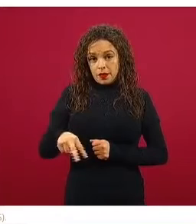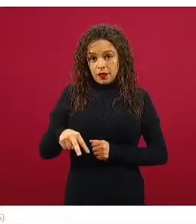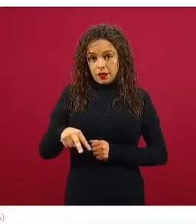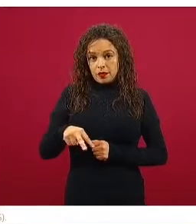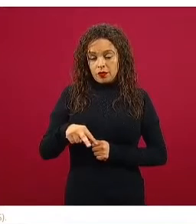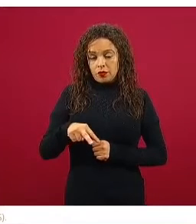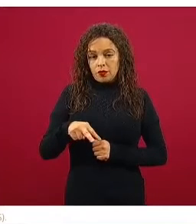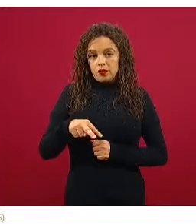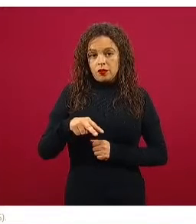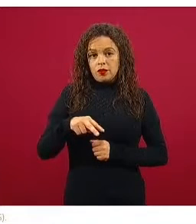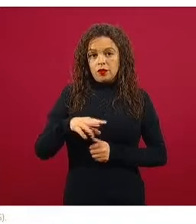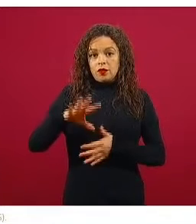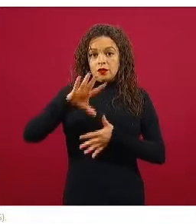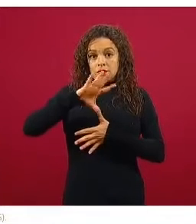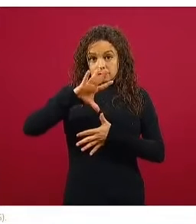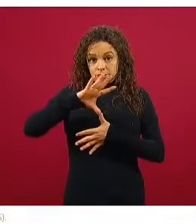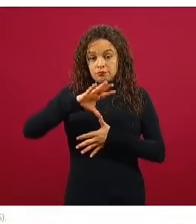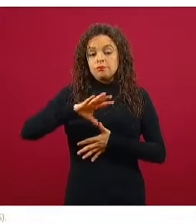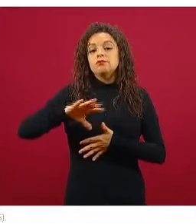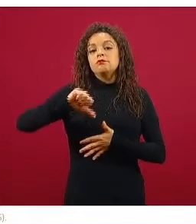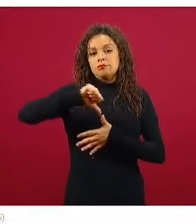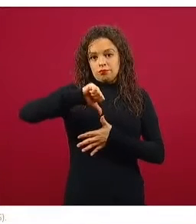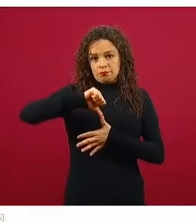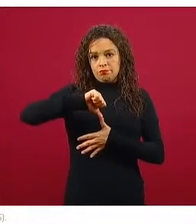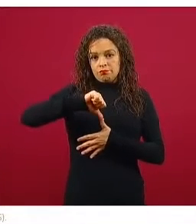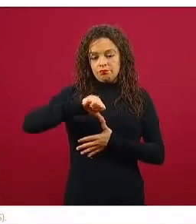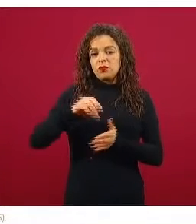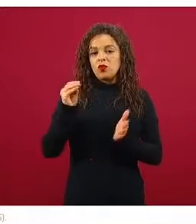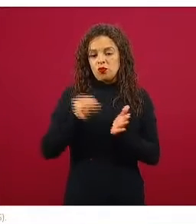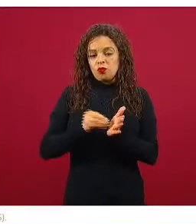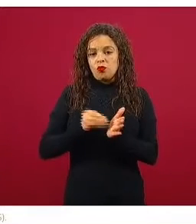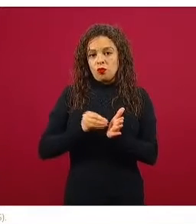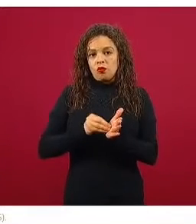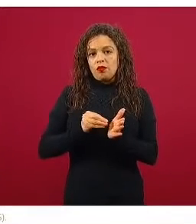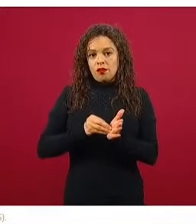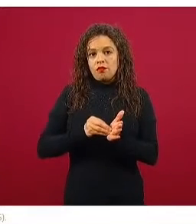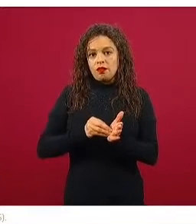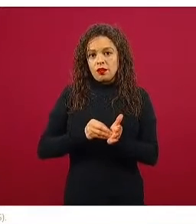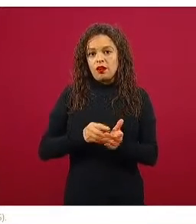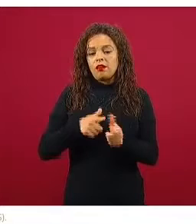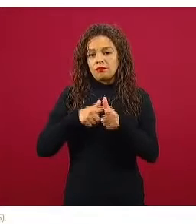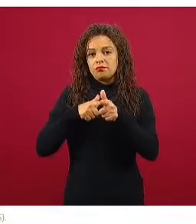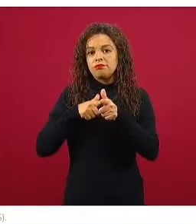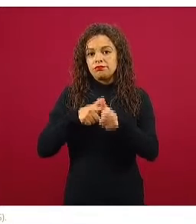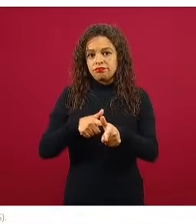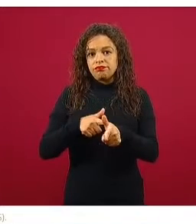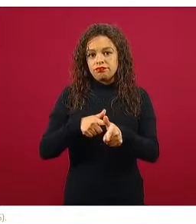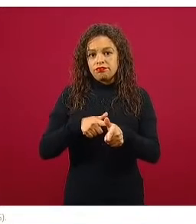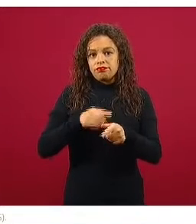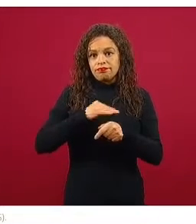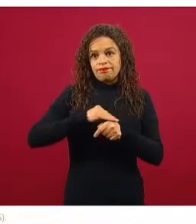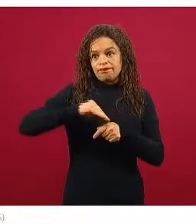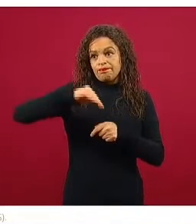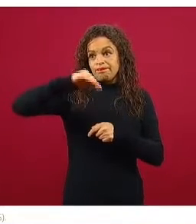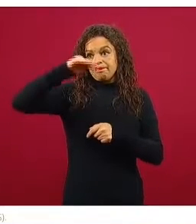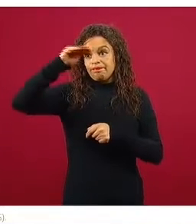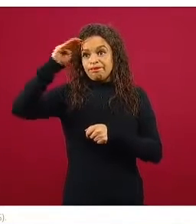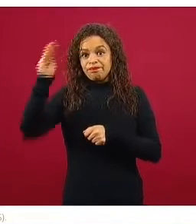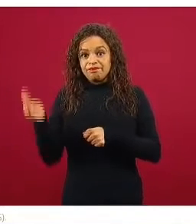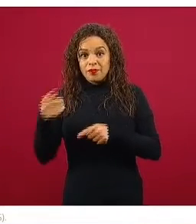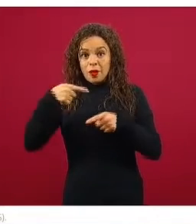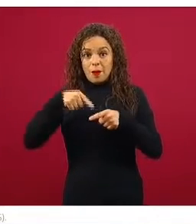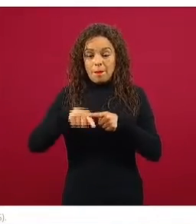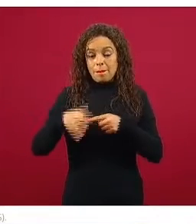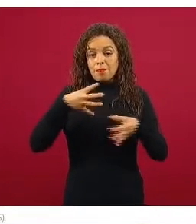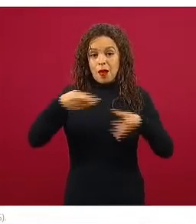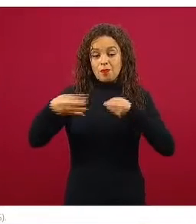Sudamérica, en donde estamos todavía en las fases iniciales de la epidemia para cada país, y que además, en función